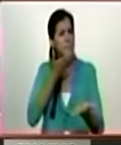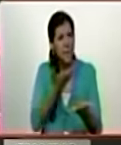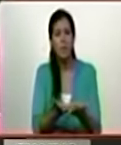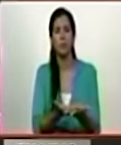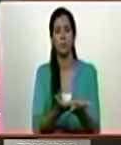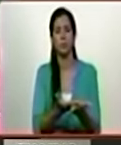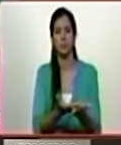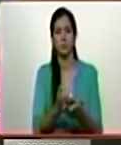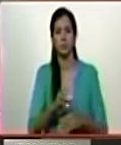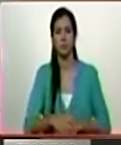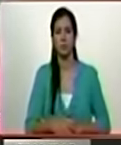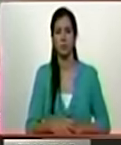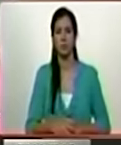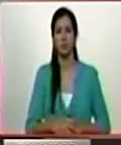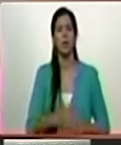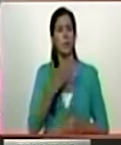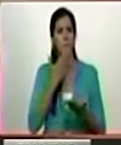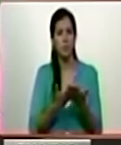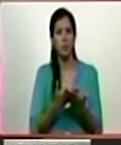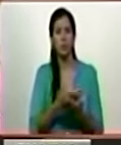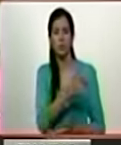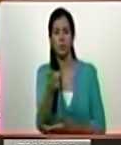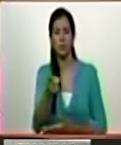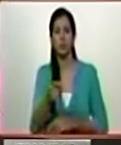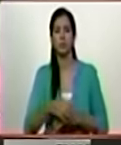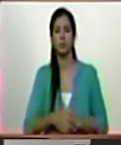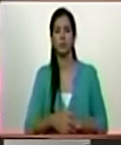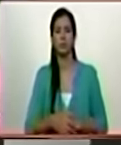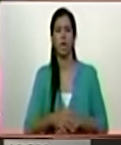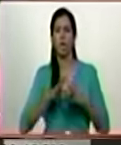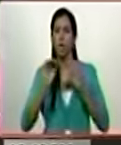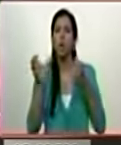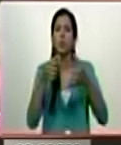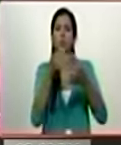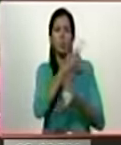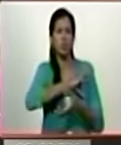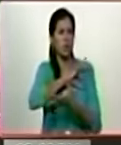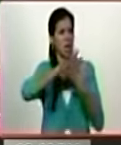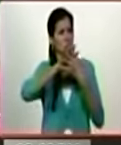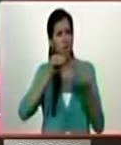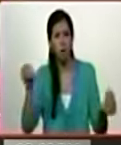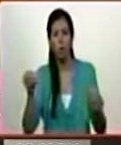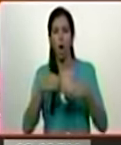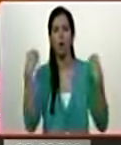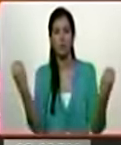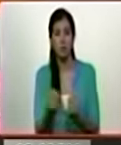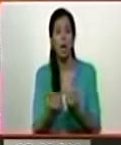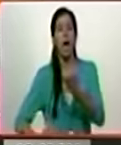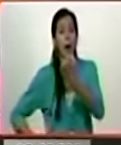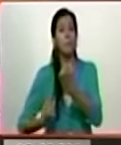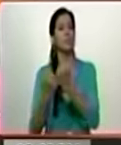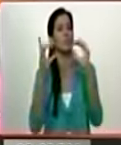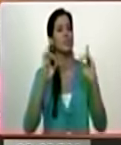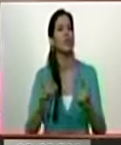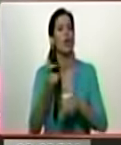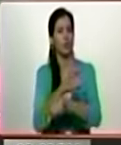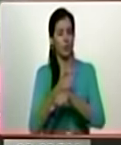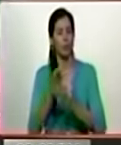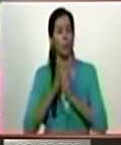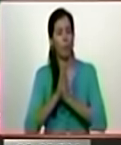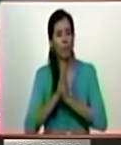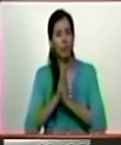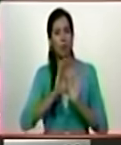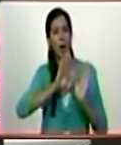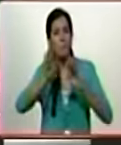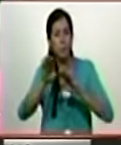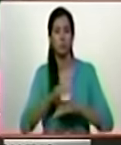reclamo. Y le pido a las fuerzas vivas de este país apoyar las decisiones del gobierno nacional. Estas